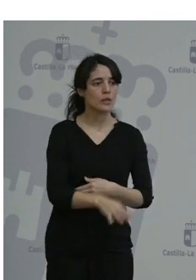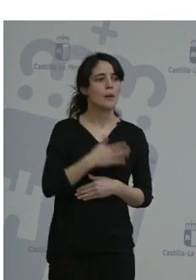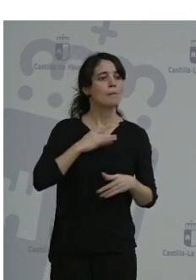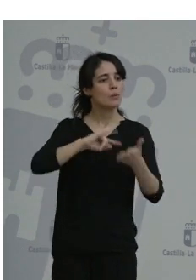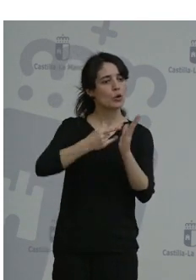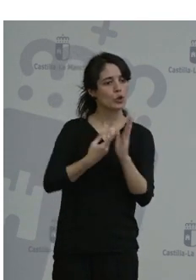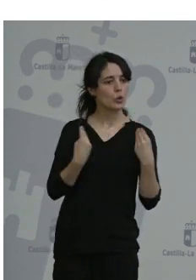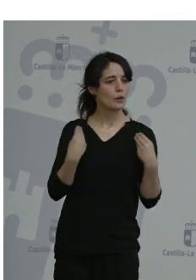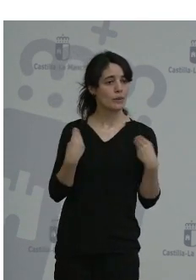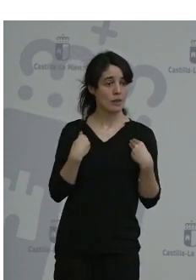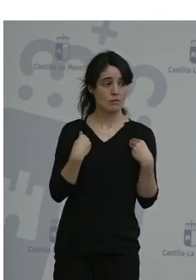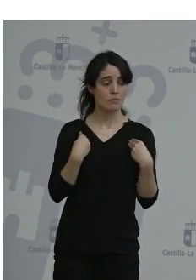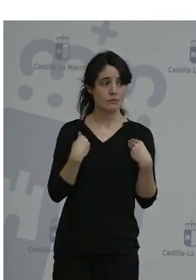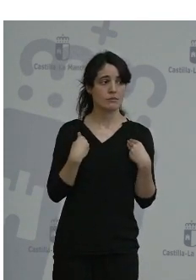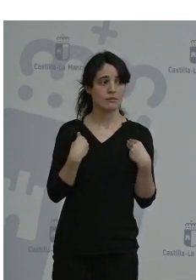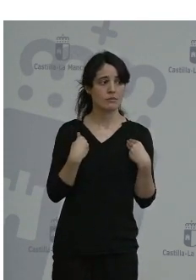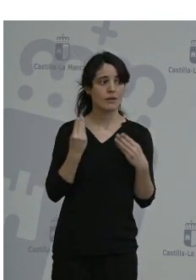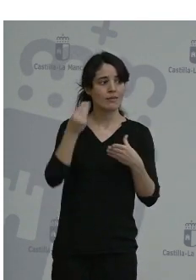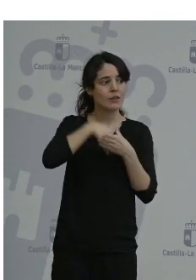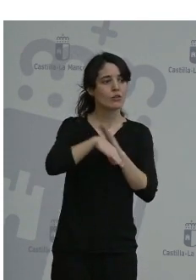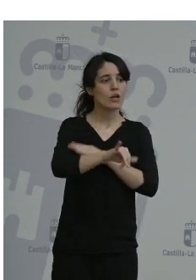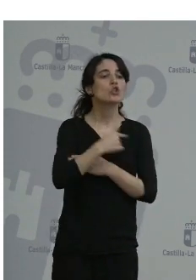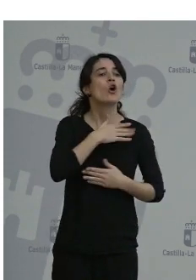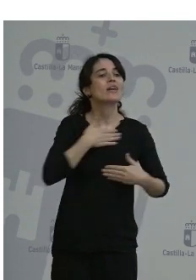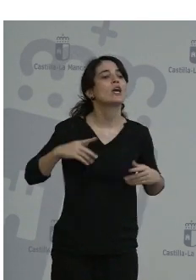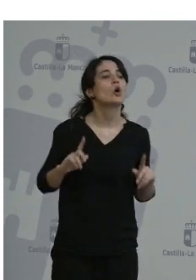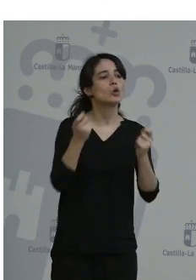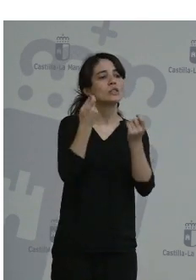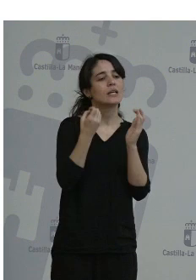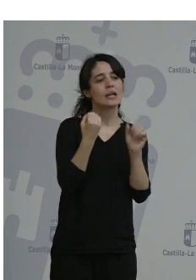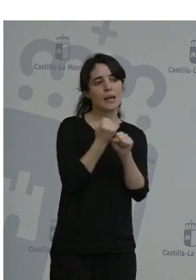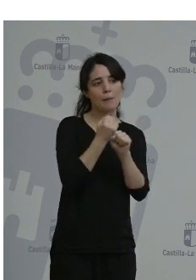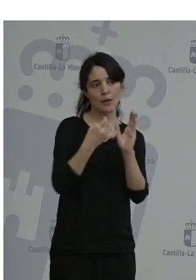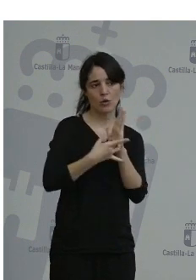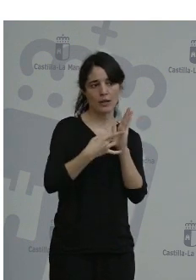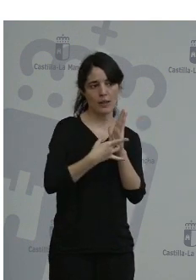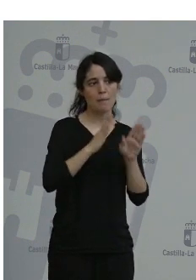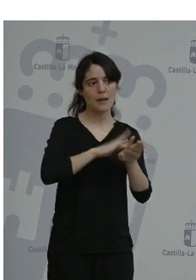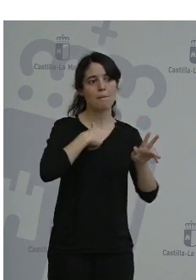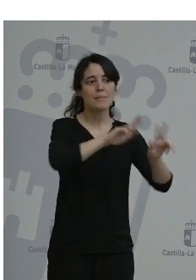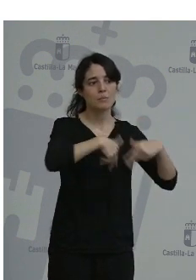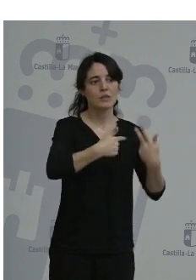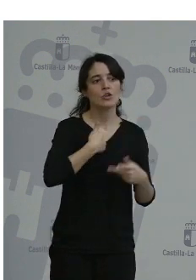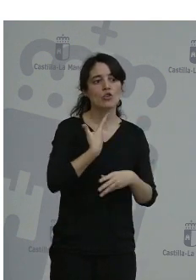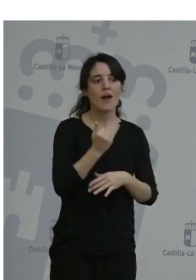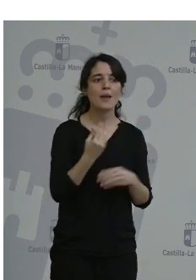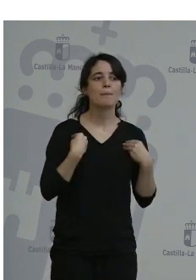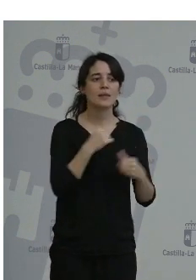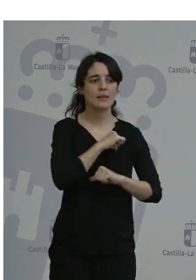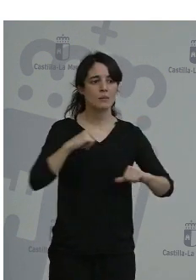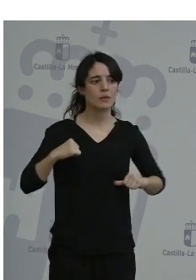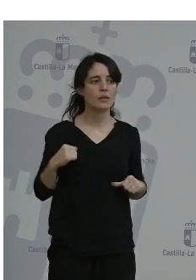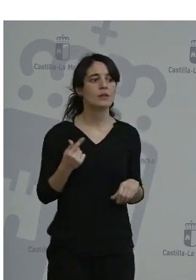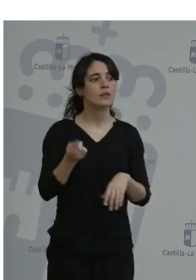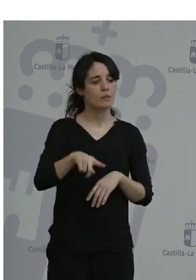sin ninguna duda, conseguir un empleo de calidad que me permita llevar una vida independiente. Contribuir en